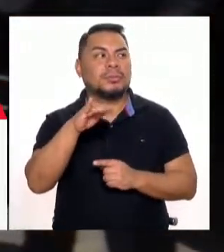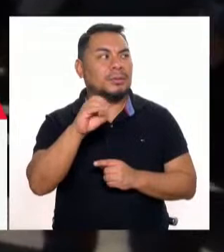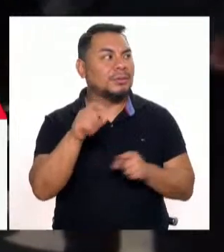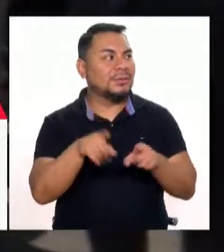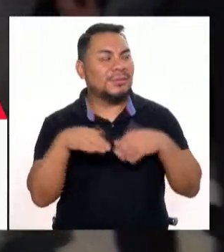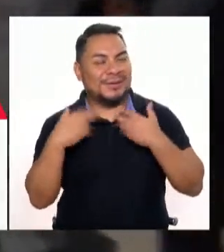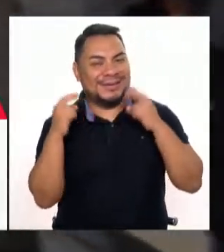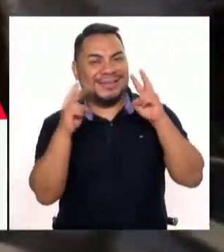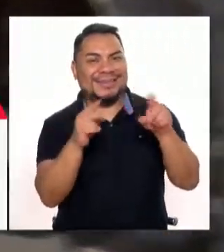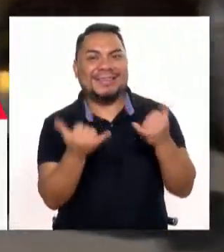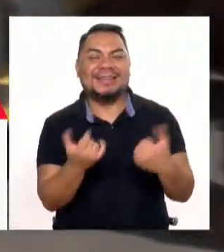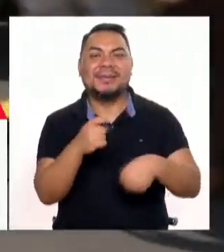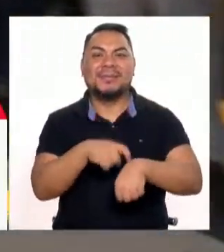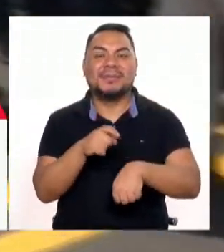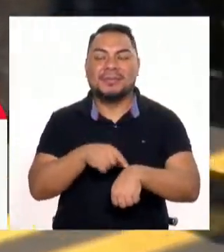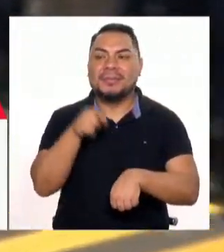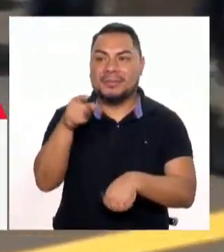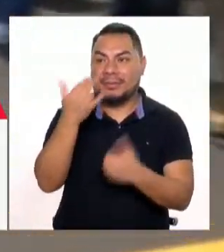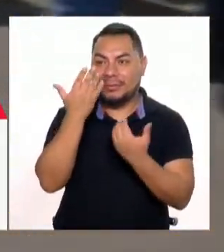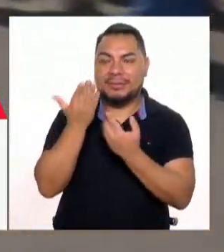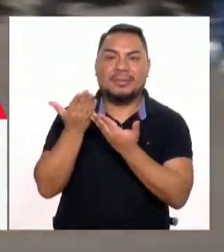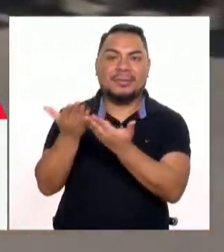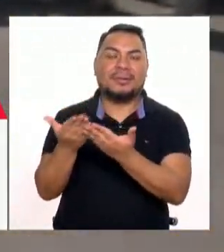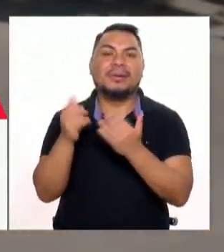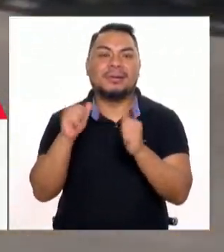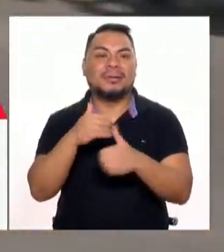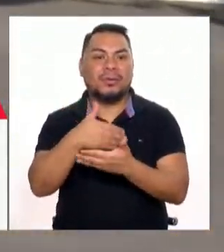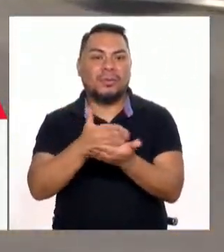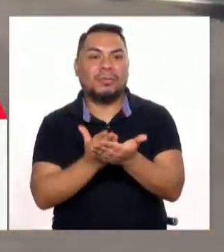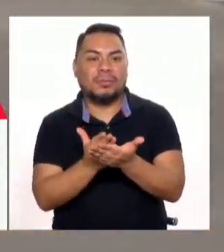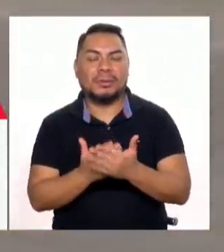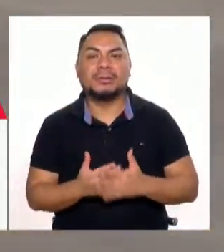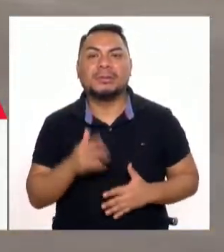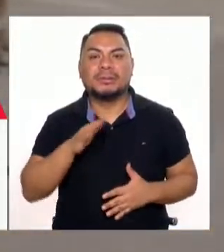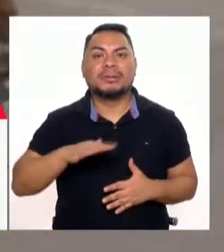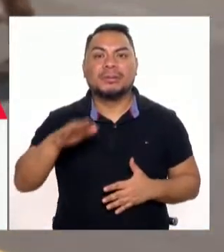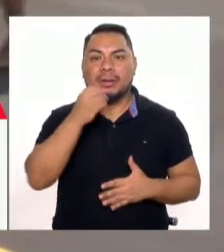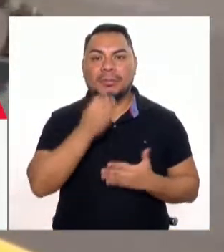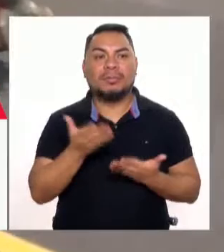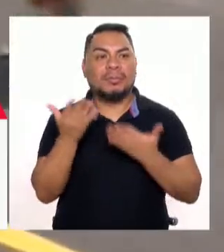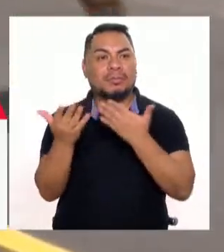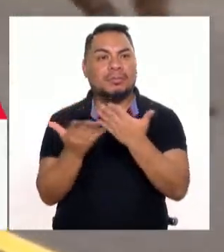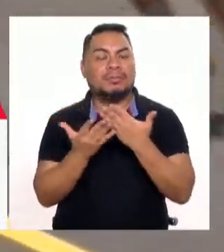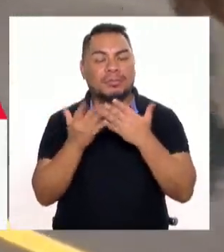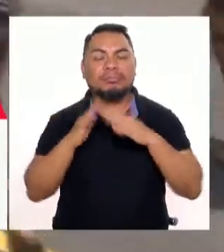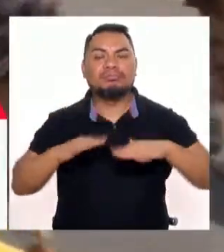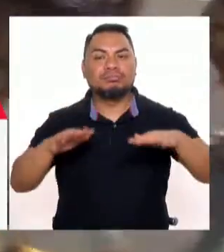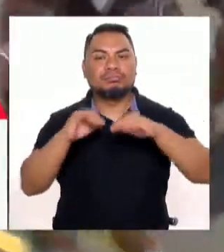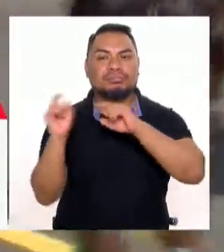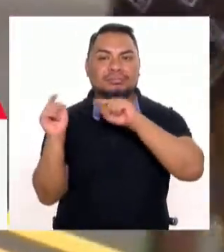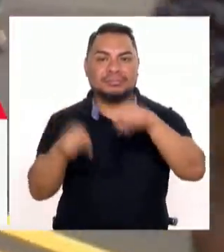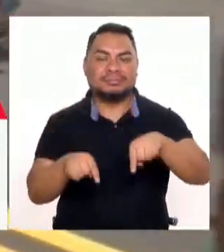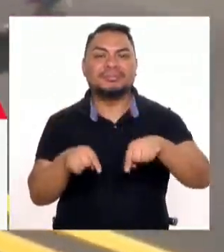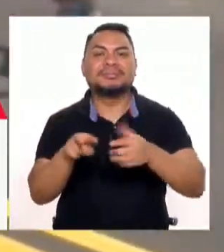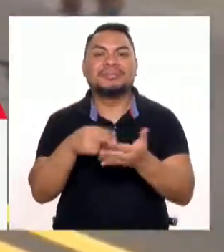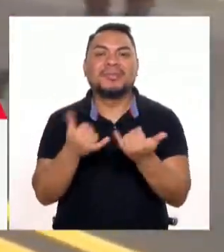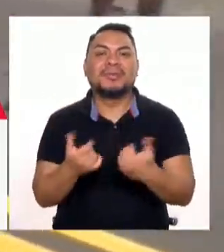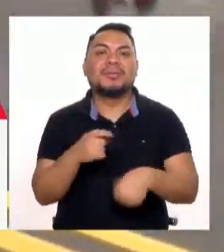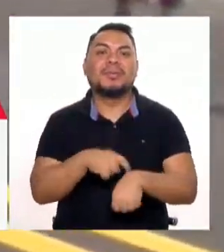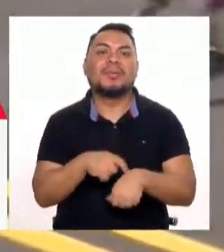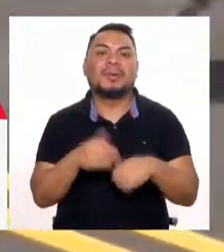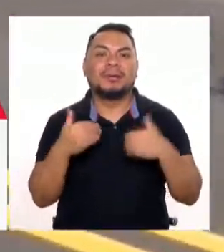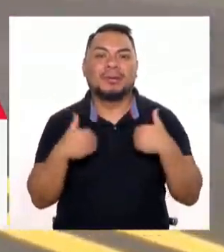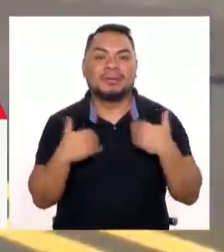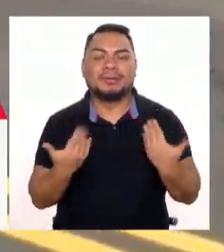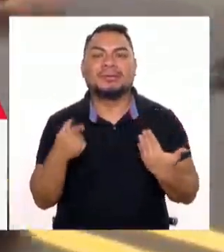ver en este momento en imágenes como parte de la bienvenida y el show que en estos momentos vienen